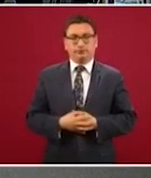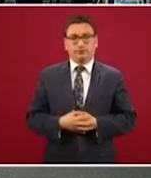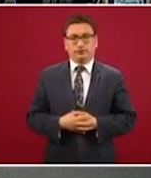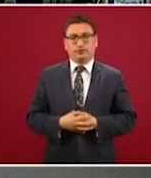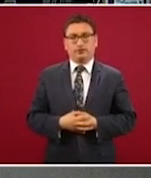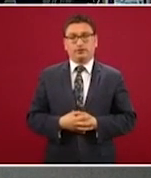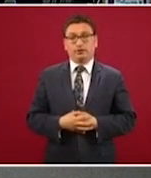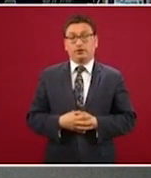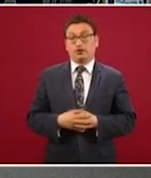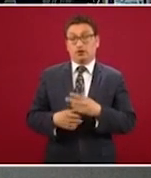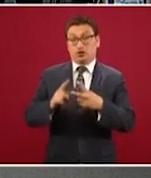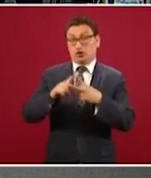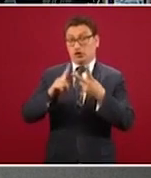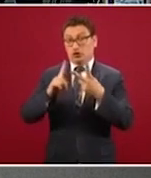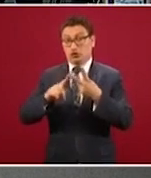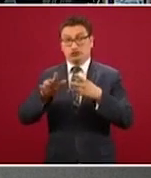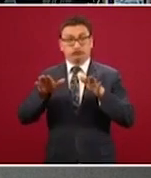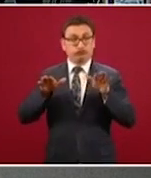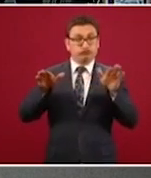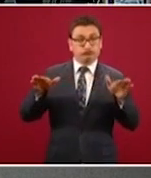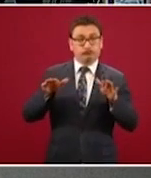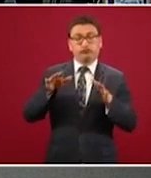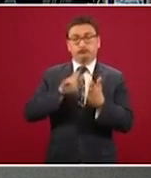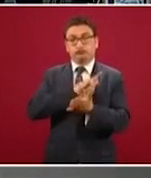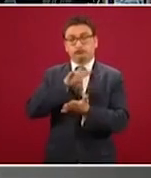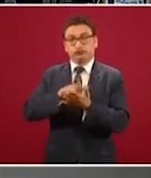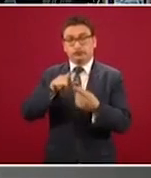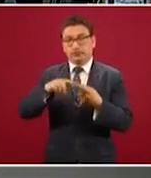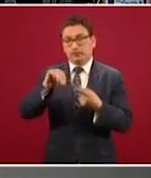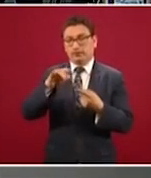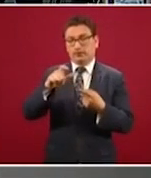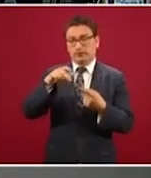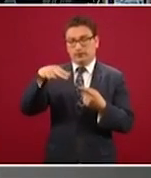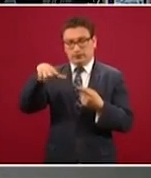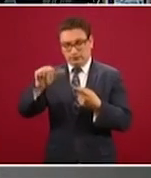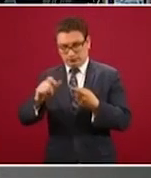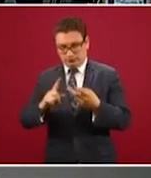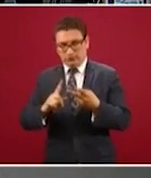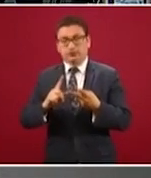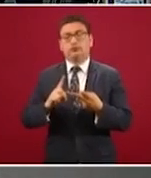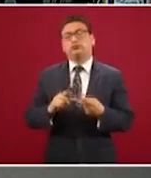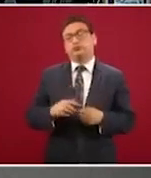estas dos líneas aéreas, Mexicana, en efecto,